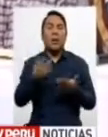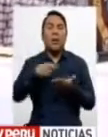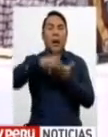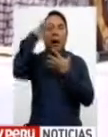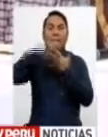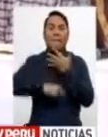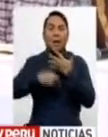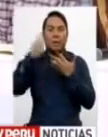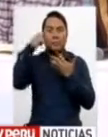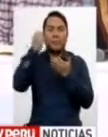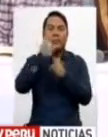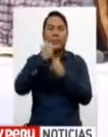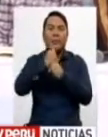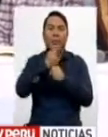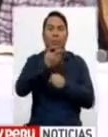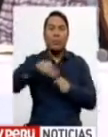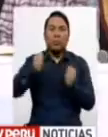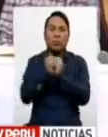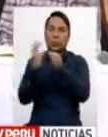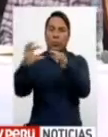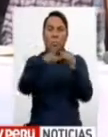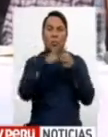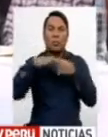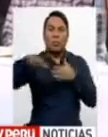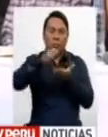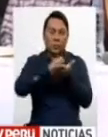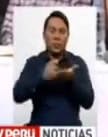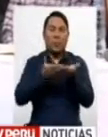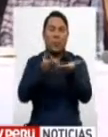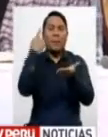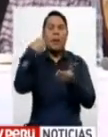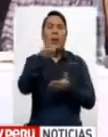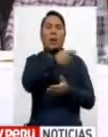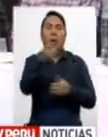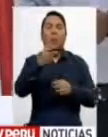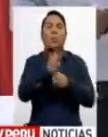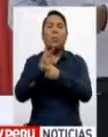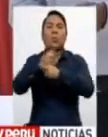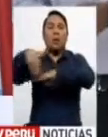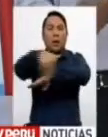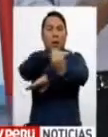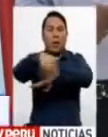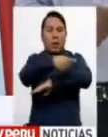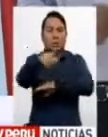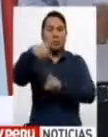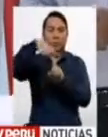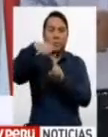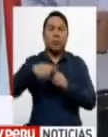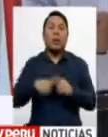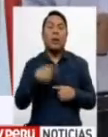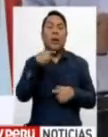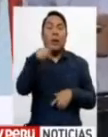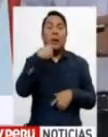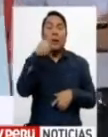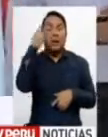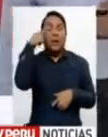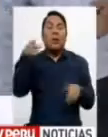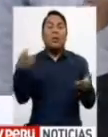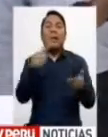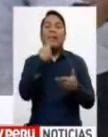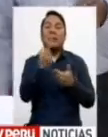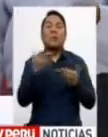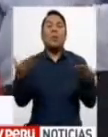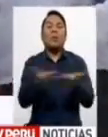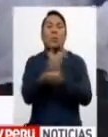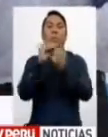de trabajo con ustedes para darle seguridad a los pescadores. Yufra anunció que se modernizará esta